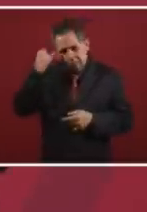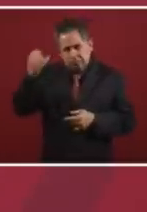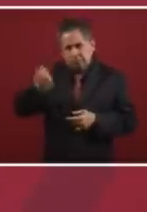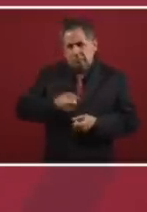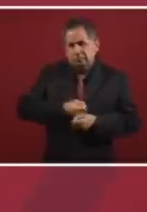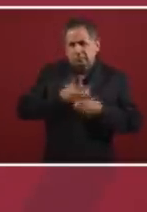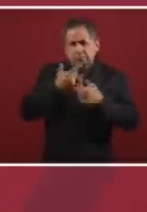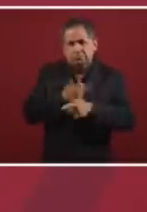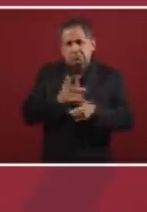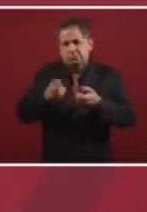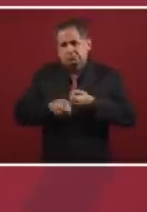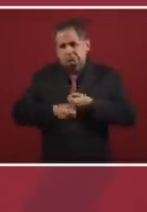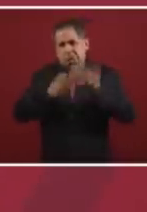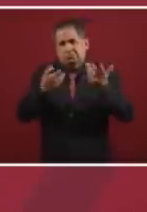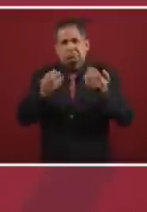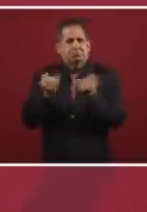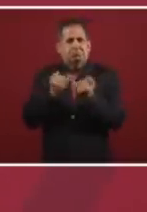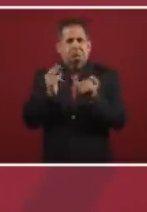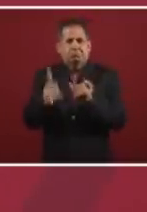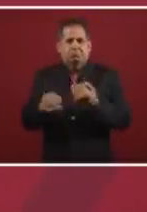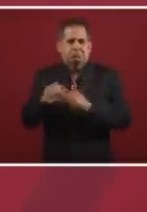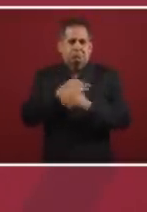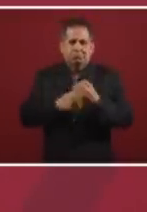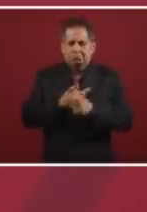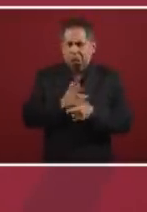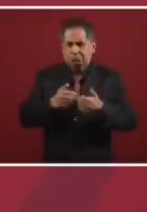completamente como todos